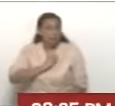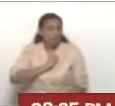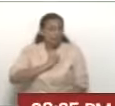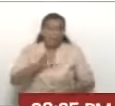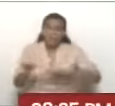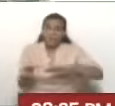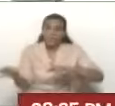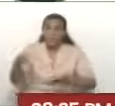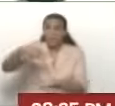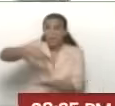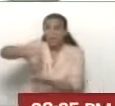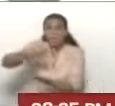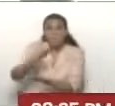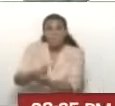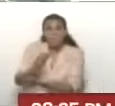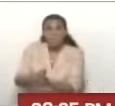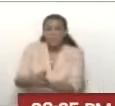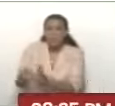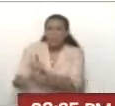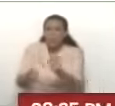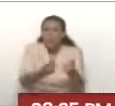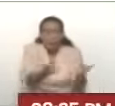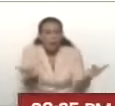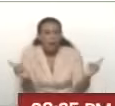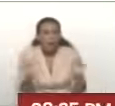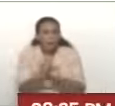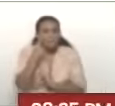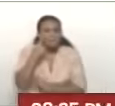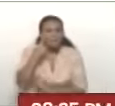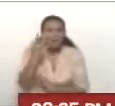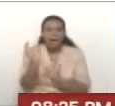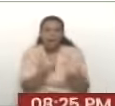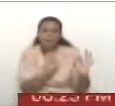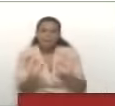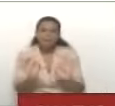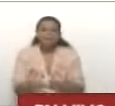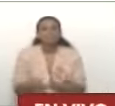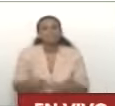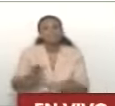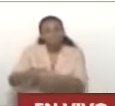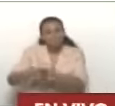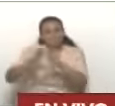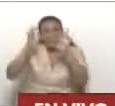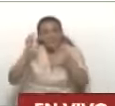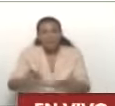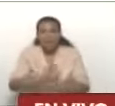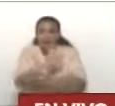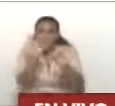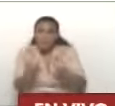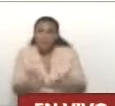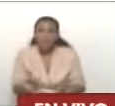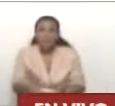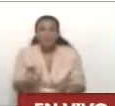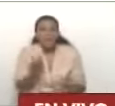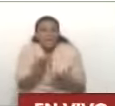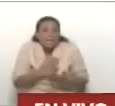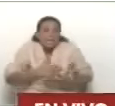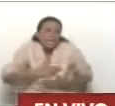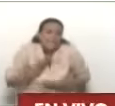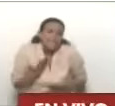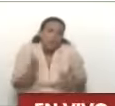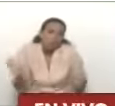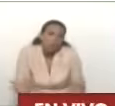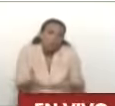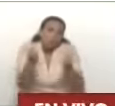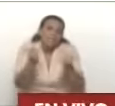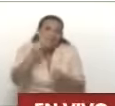de Maturín, en el marco de todas estas cosas que hemos visto, presidente, sigue siendo parte de esas cosas que hemos querido